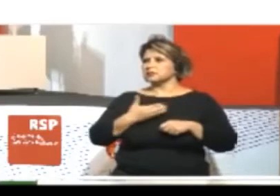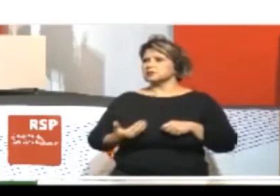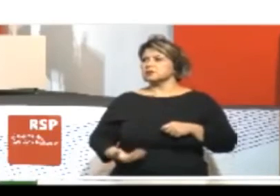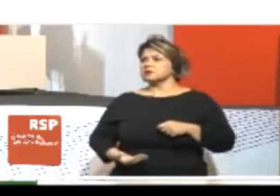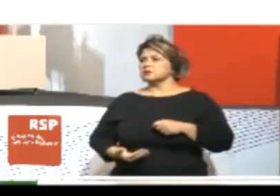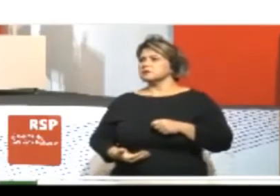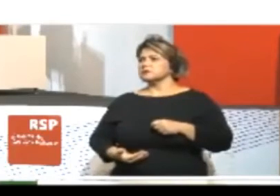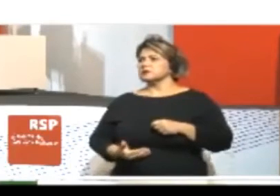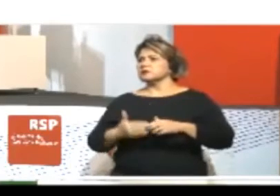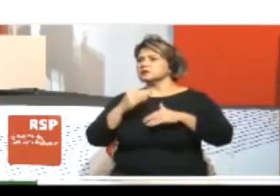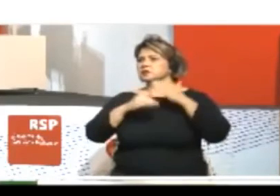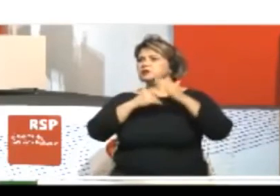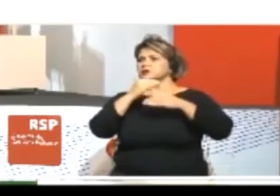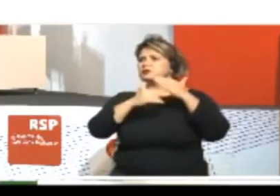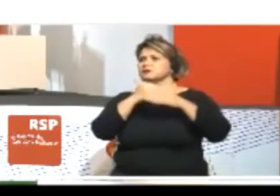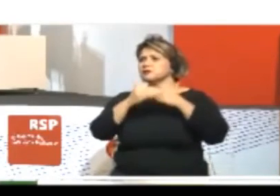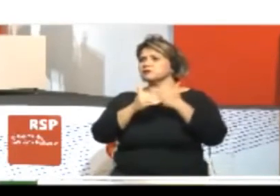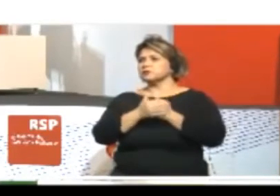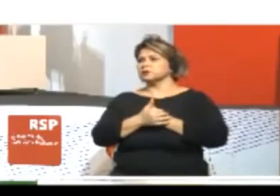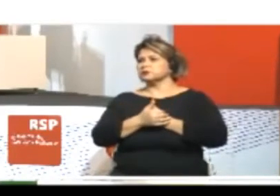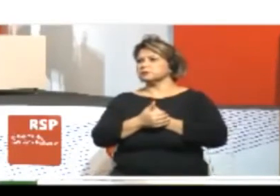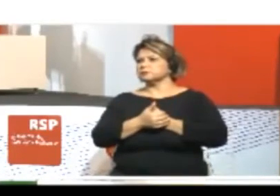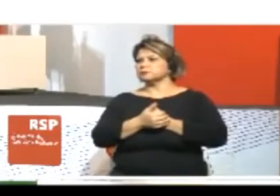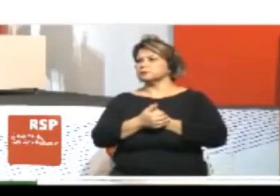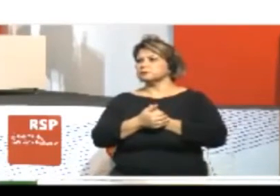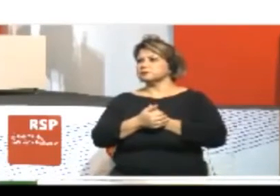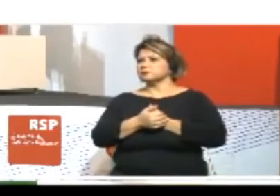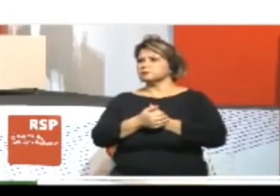e desenvolvimento?